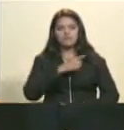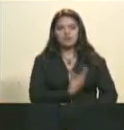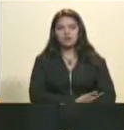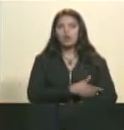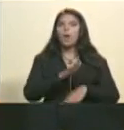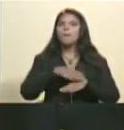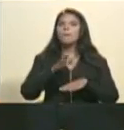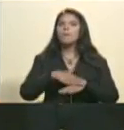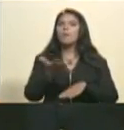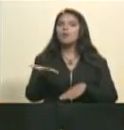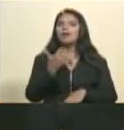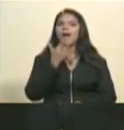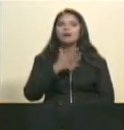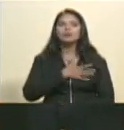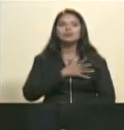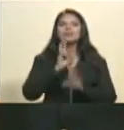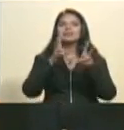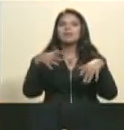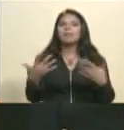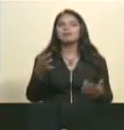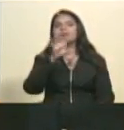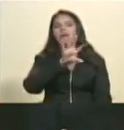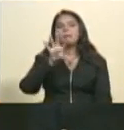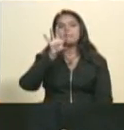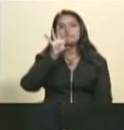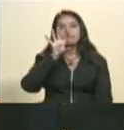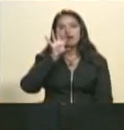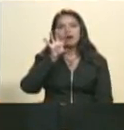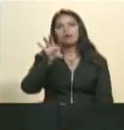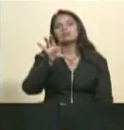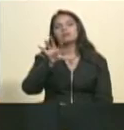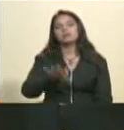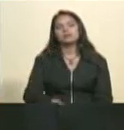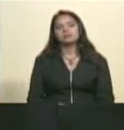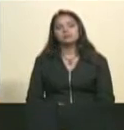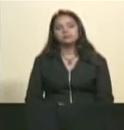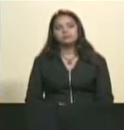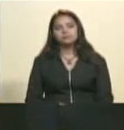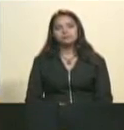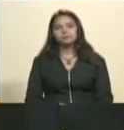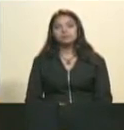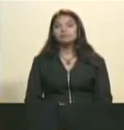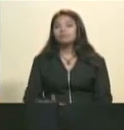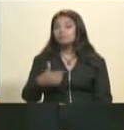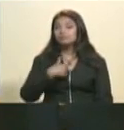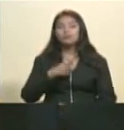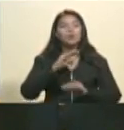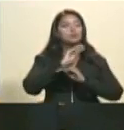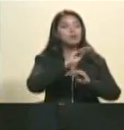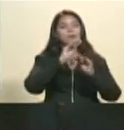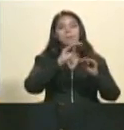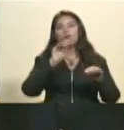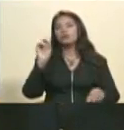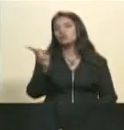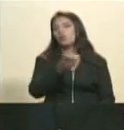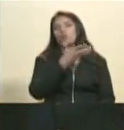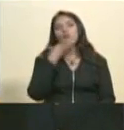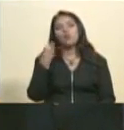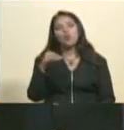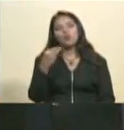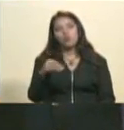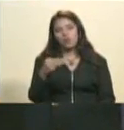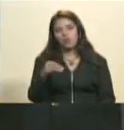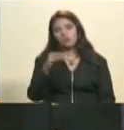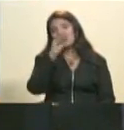porque es un asunto de la patria, es un asunto de la patria. Yo hago un llamado a los jóvenes, a la